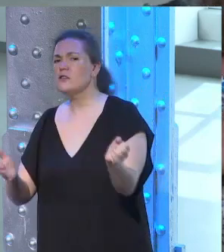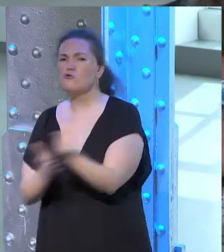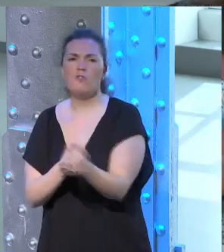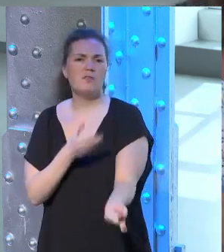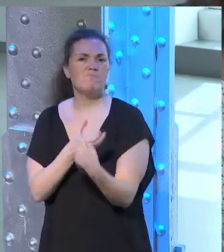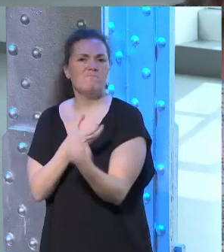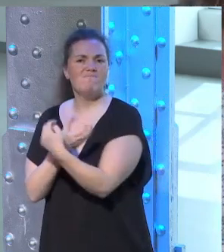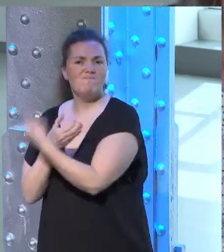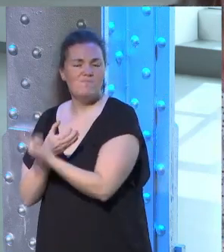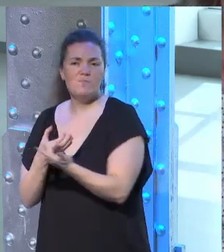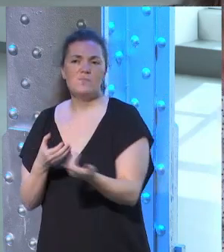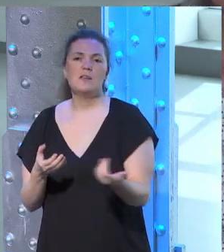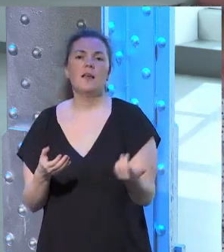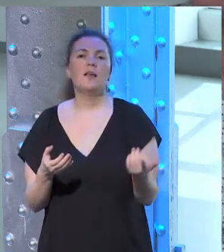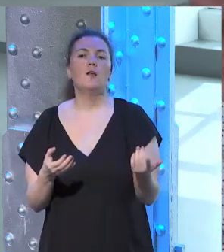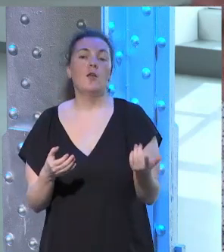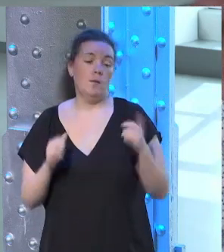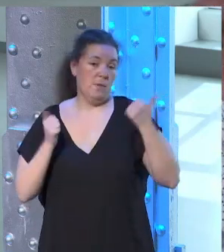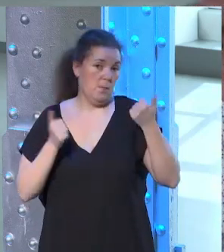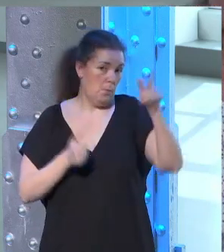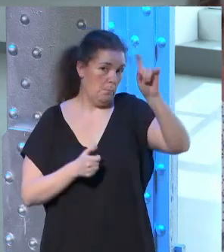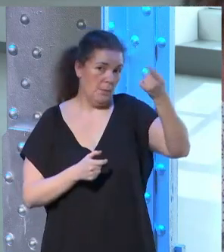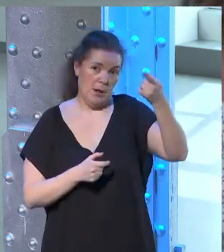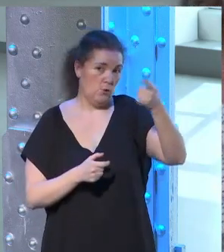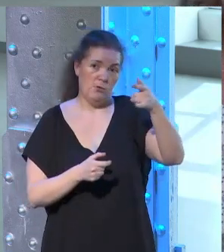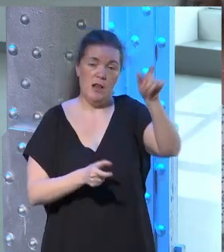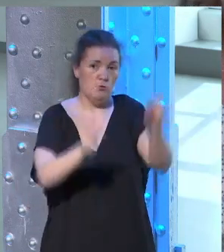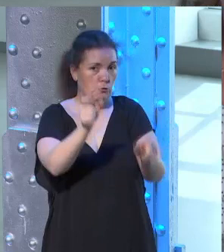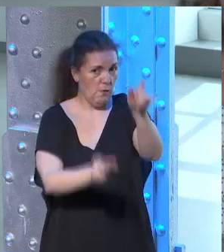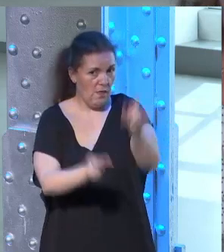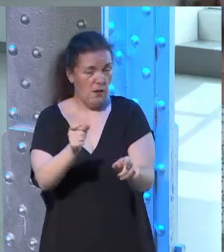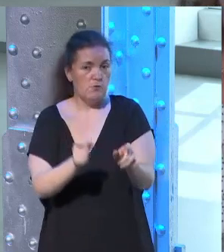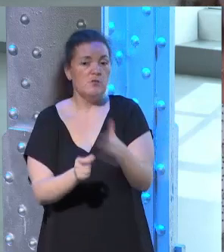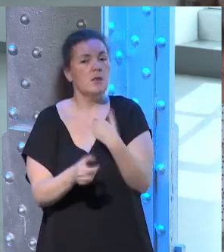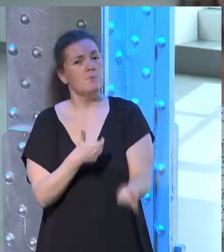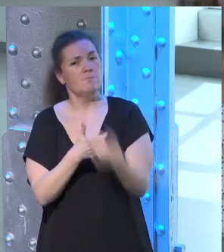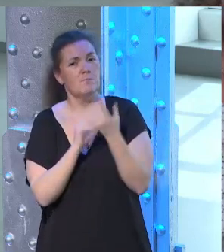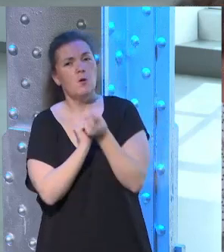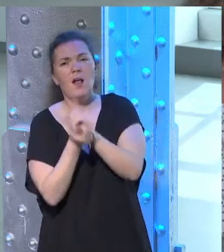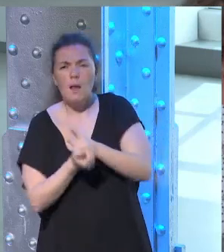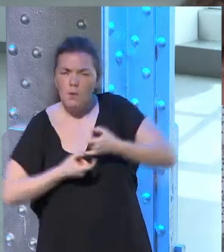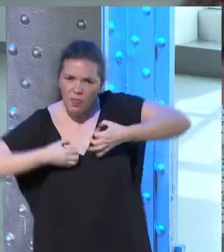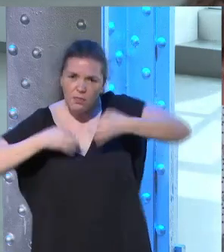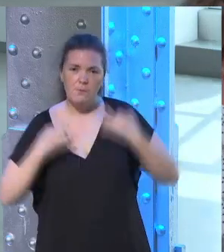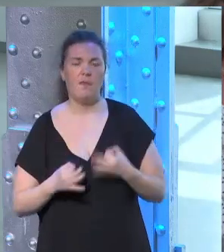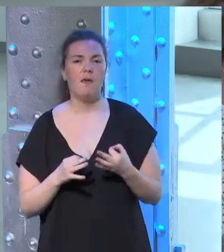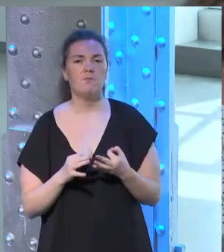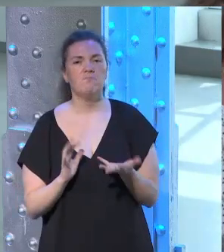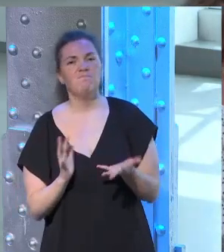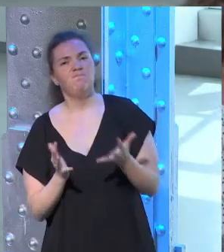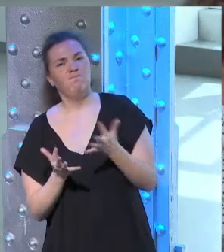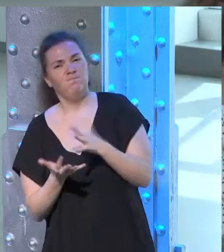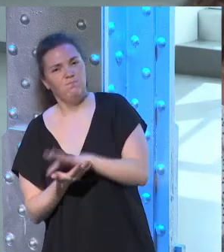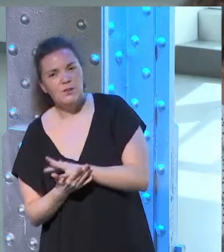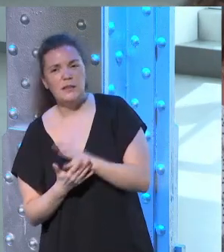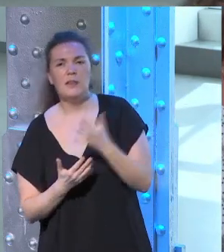responsables, y empezando por los propios ciudadanos, en un cambio verdadero hacia una transición ecológica